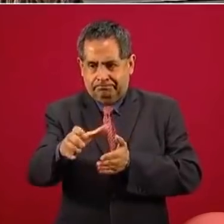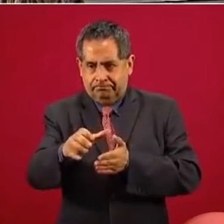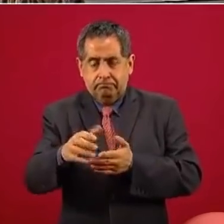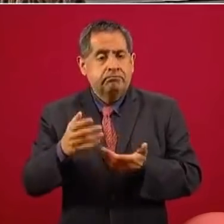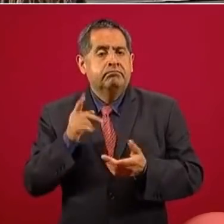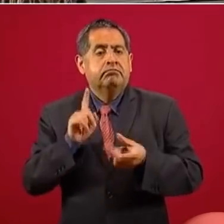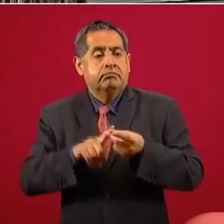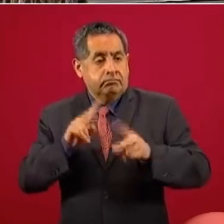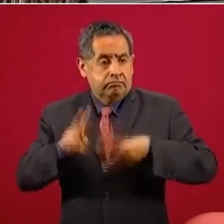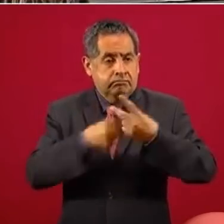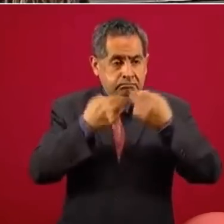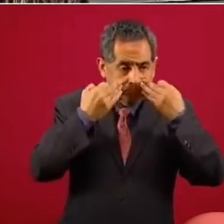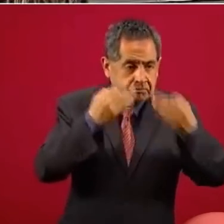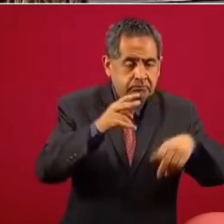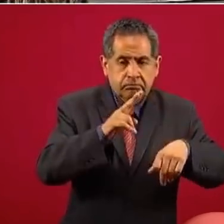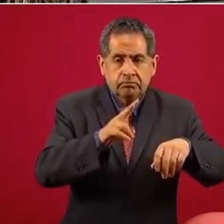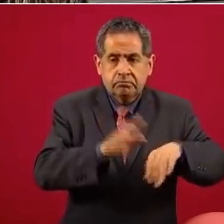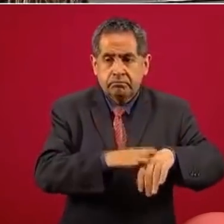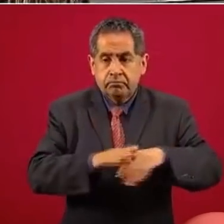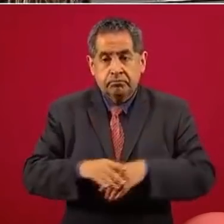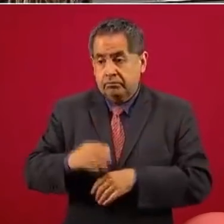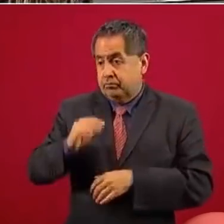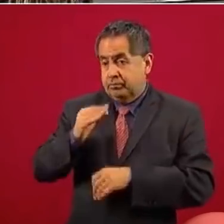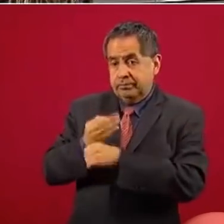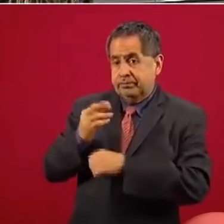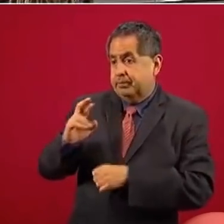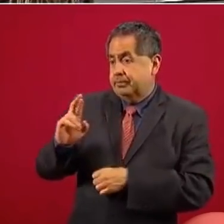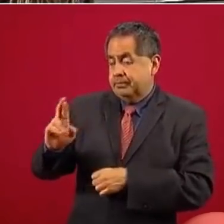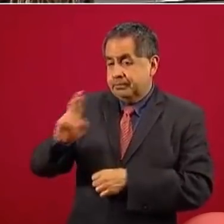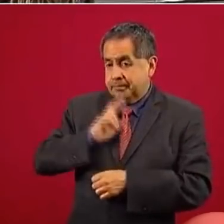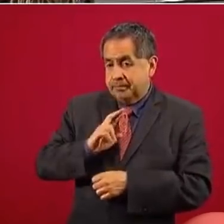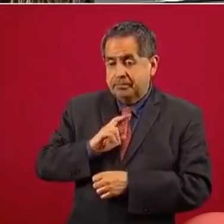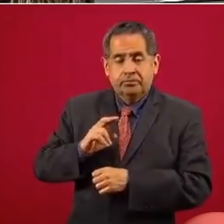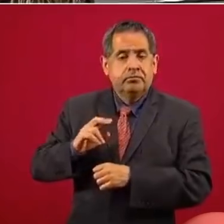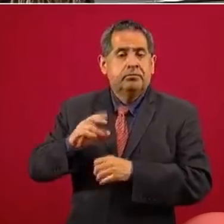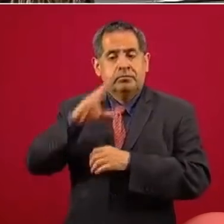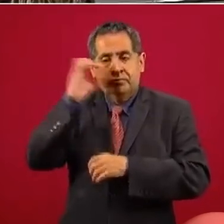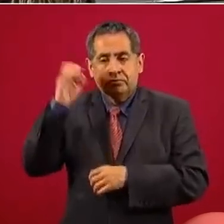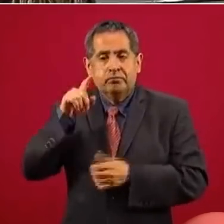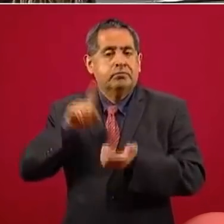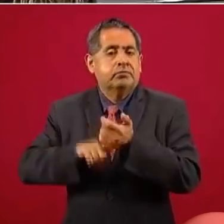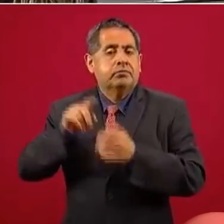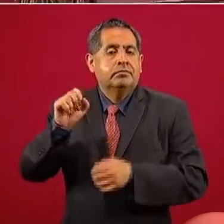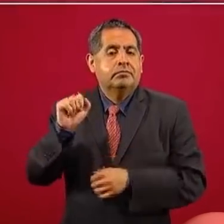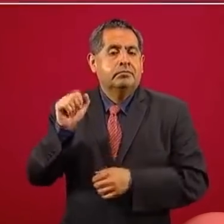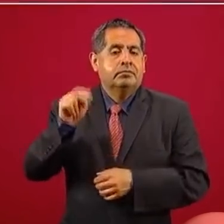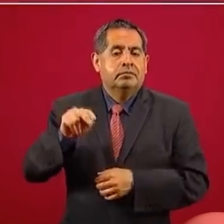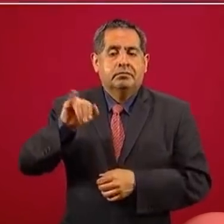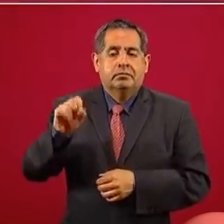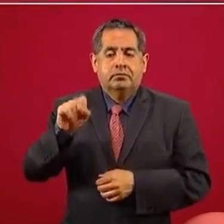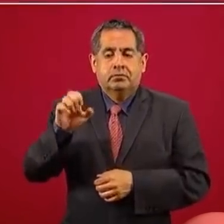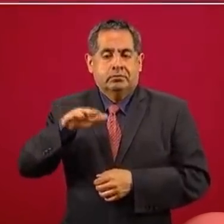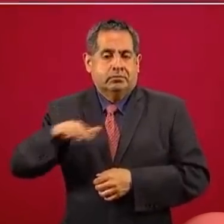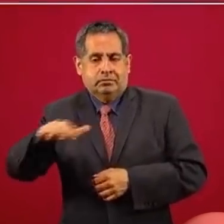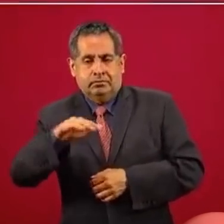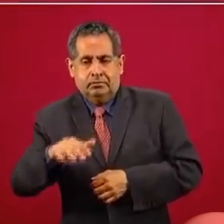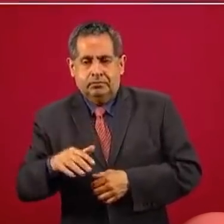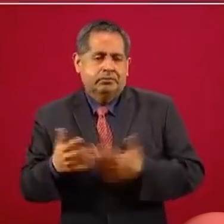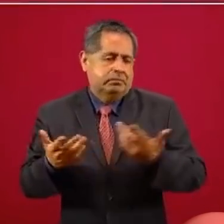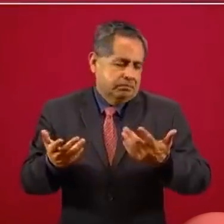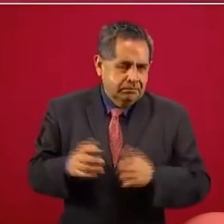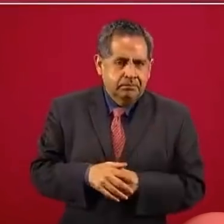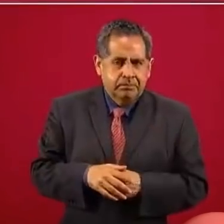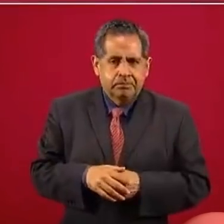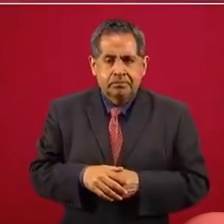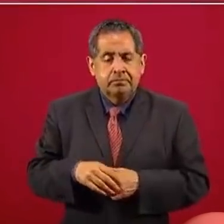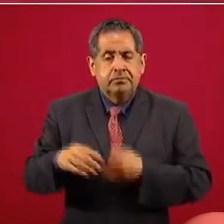verlos. Aquí me mandó el reporte con fotografías el consulado de San José. Pero como eso te puedo decir el sur de